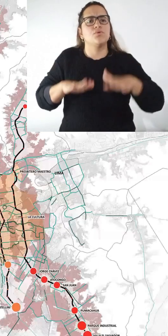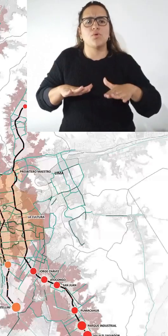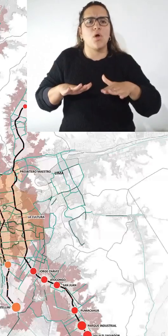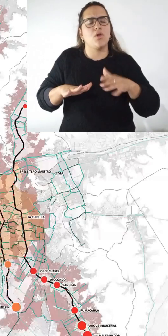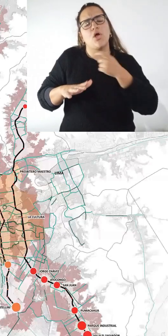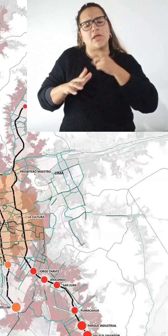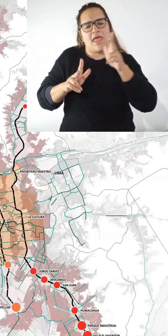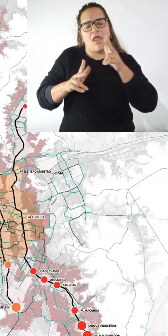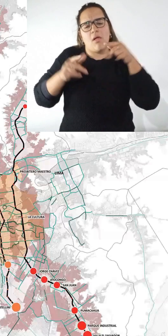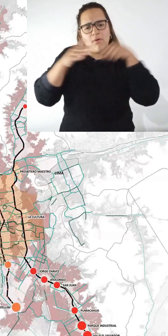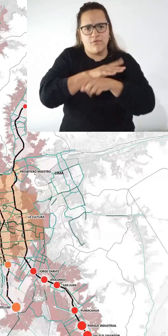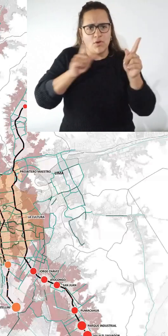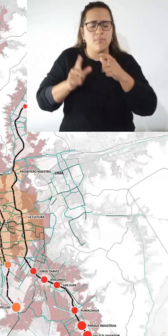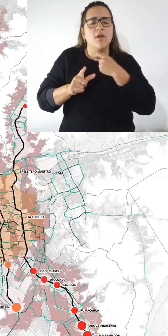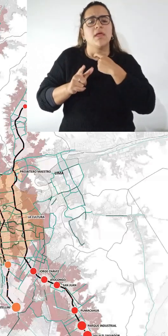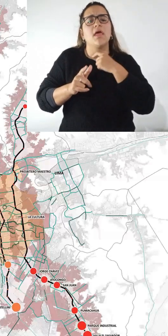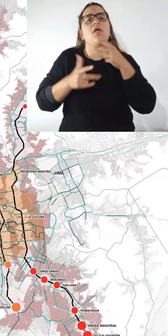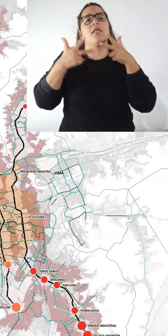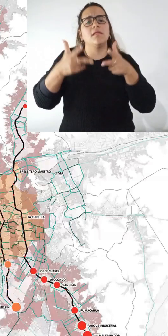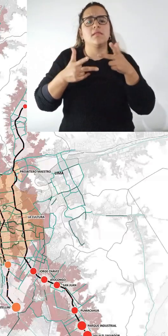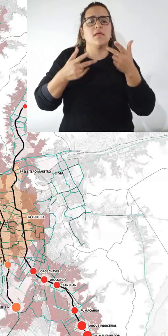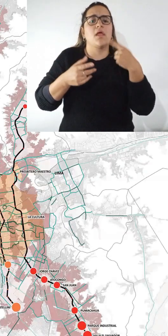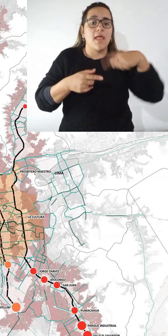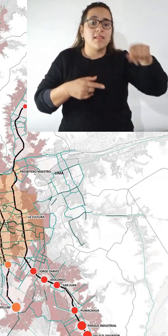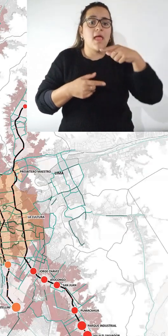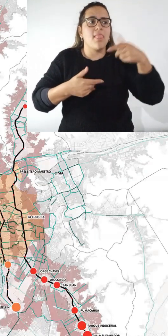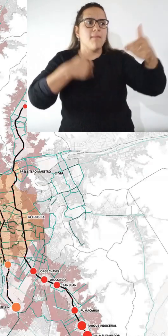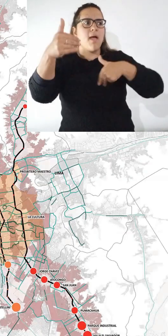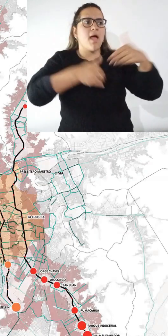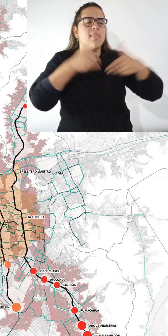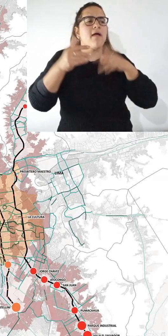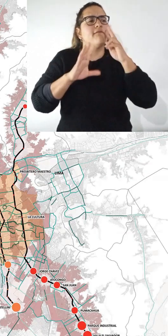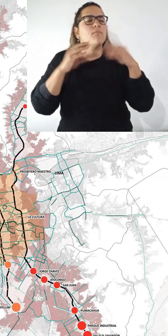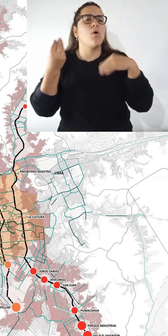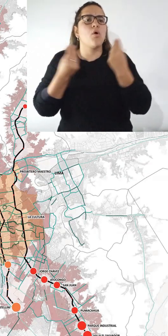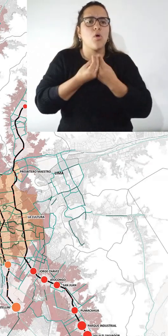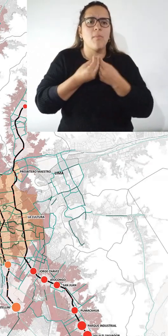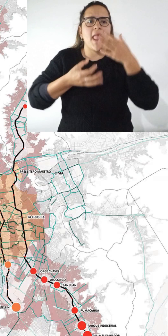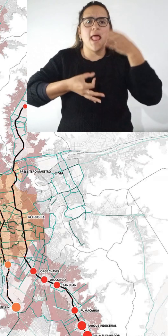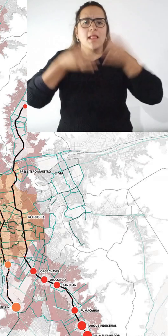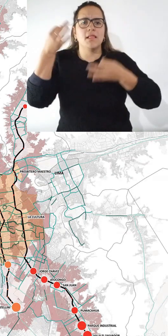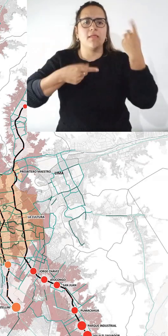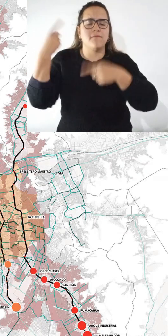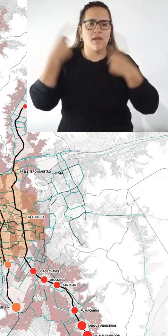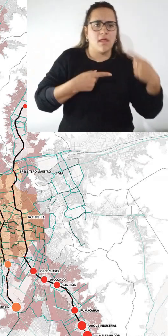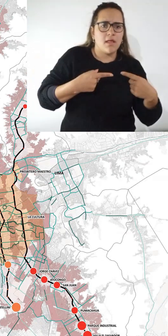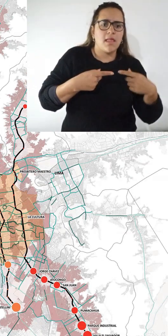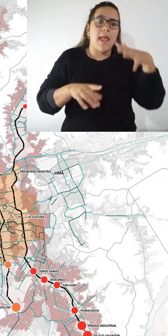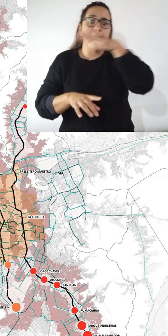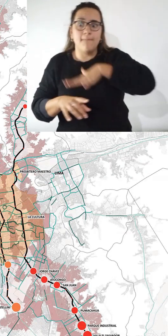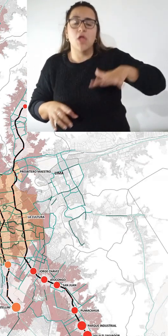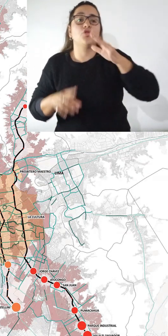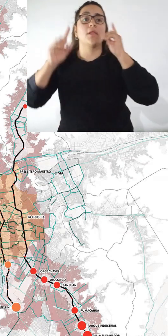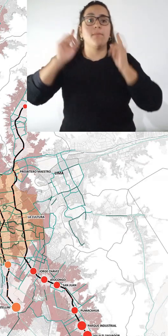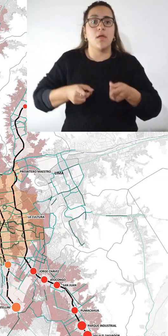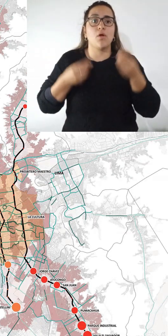Entonces, acá no me voy a detener mucho, pero les quiero contar que hicimos una identificación de esa demanda potencial a través del análisis de distintas